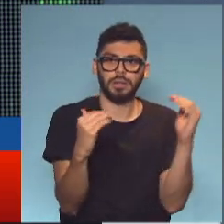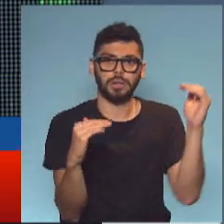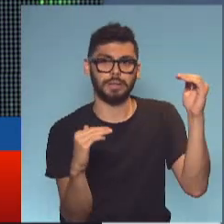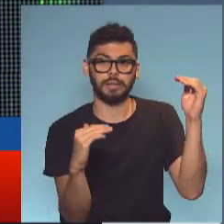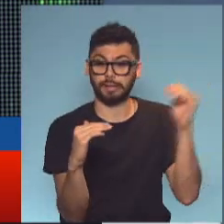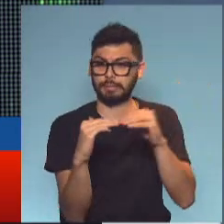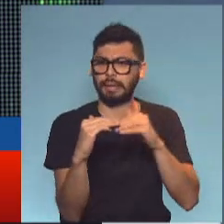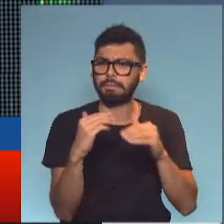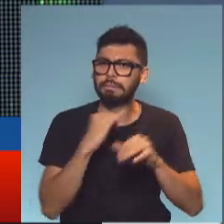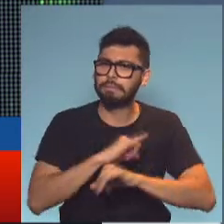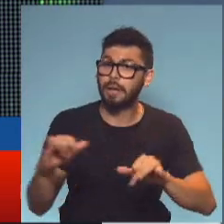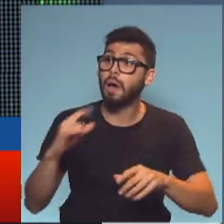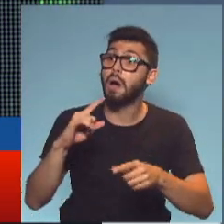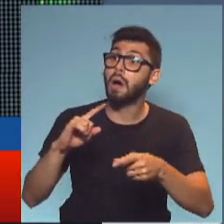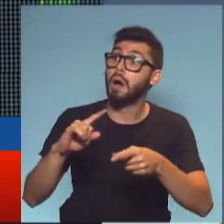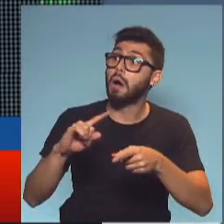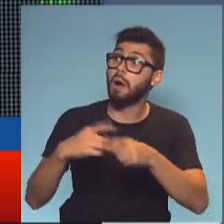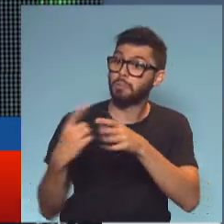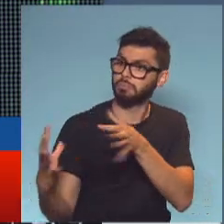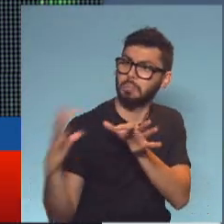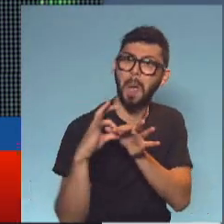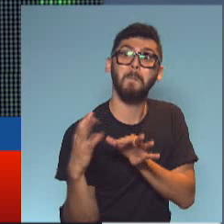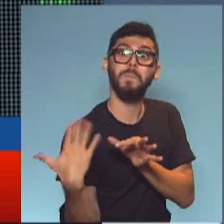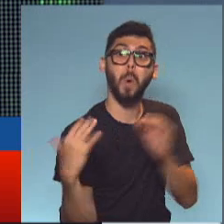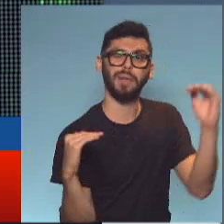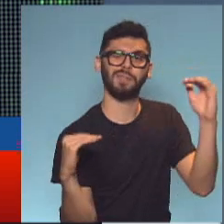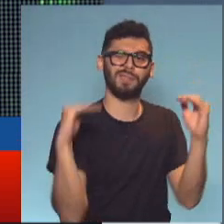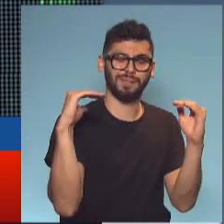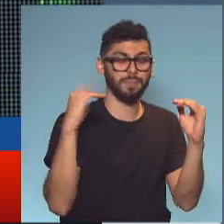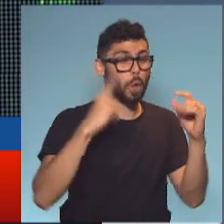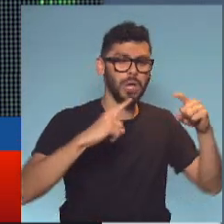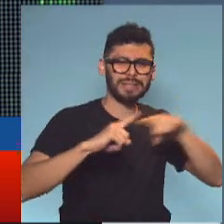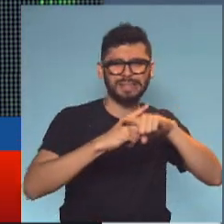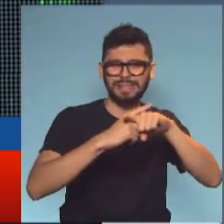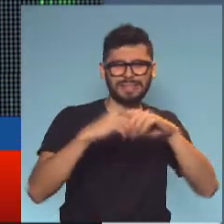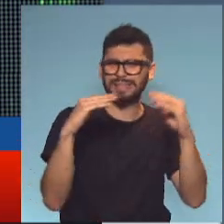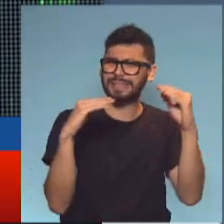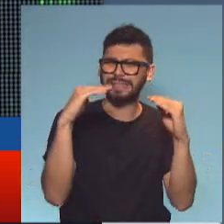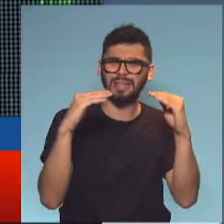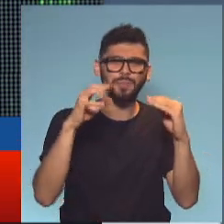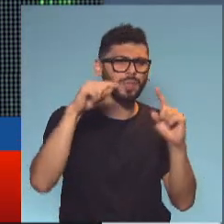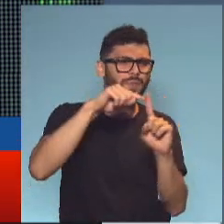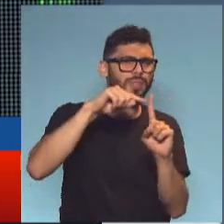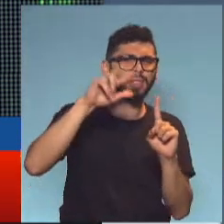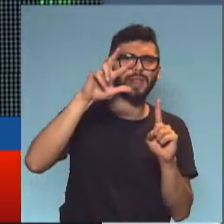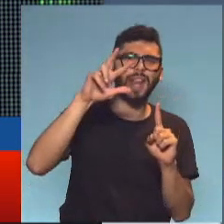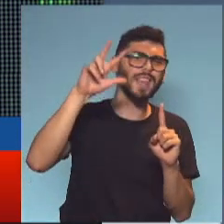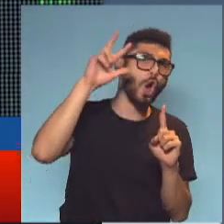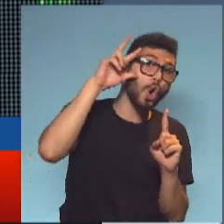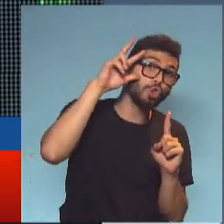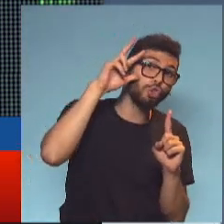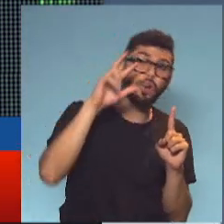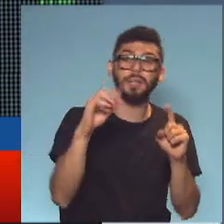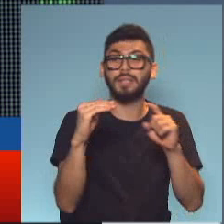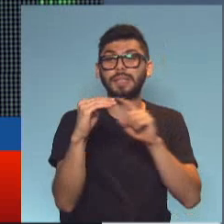esta segunda vuelta electoral. Segunda vuelta electoral que está peleadísima, con una leve ventaja, estamos hablando de 38 a 34,